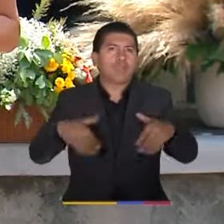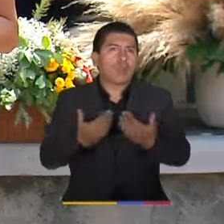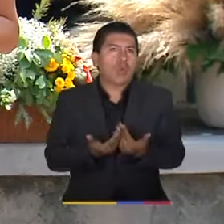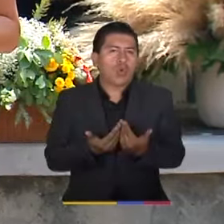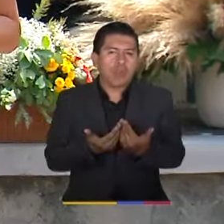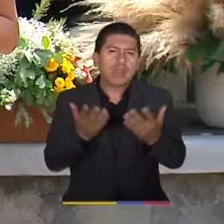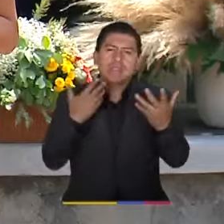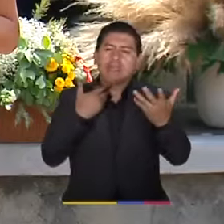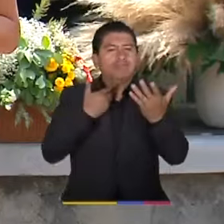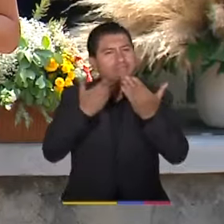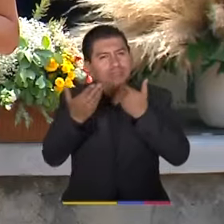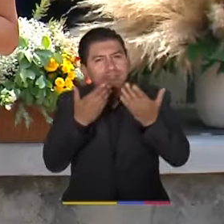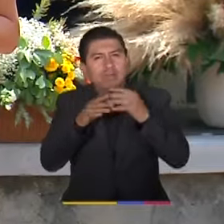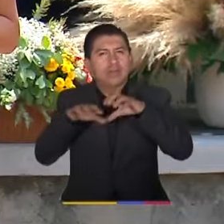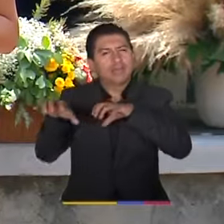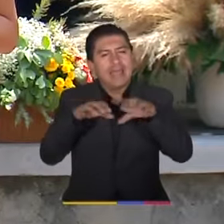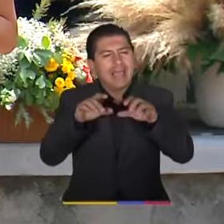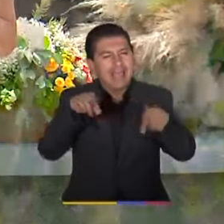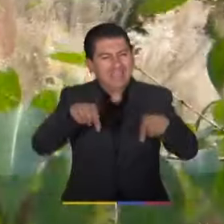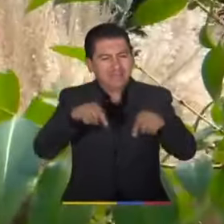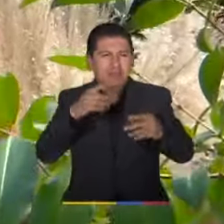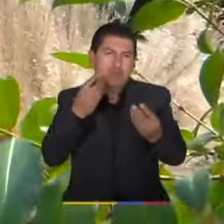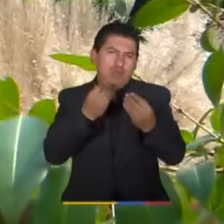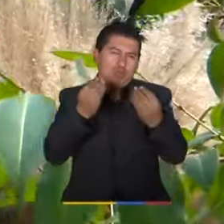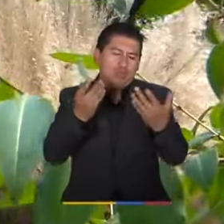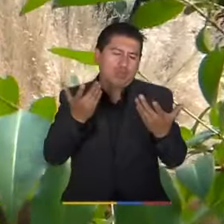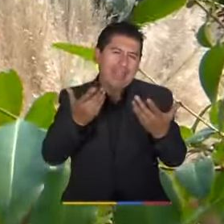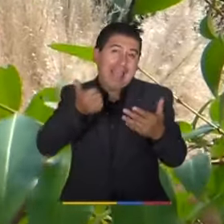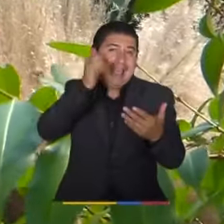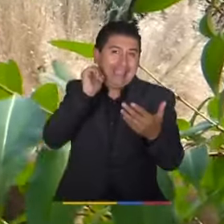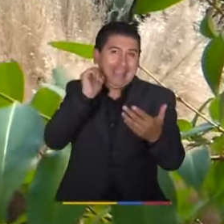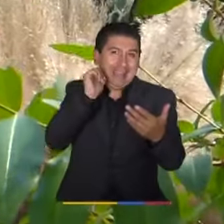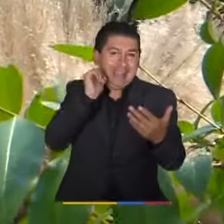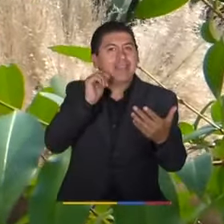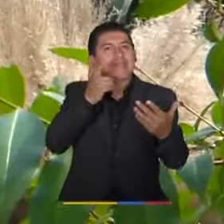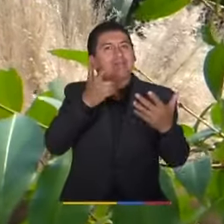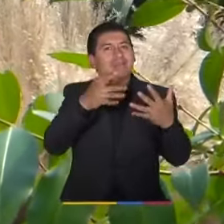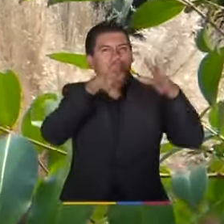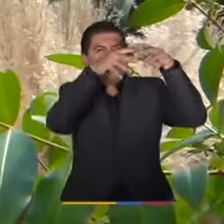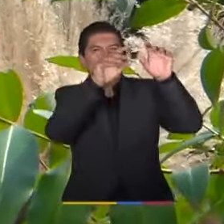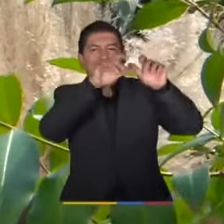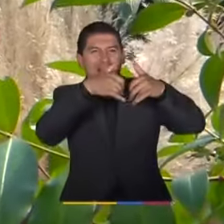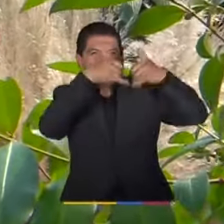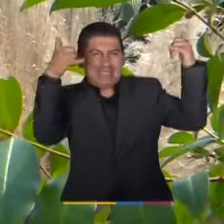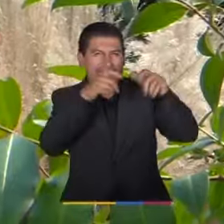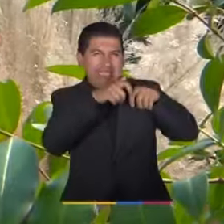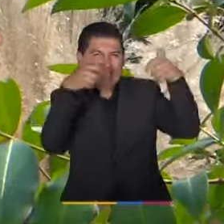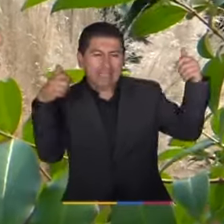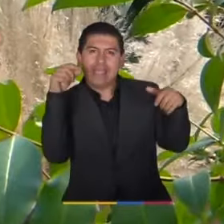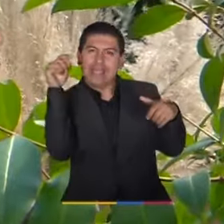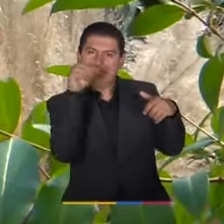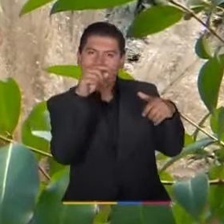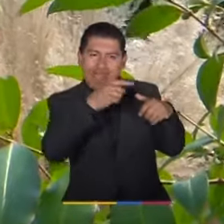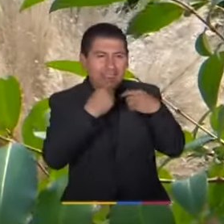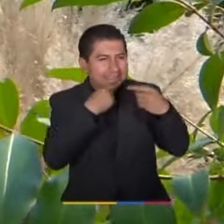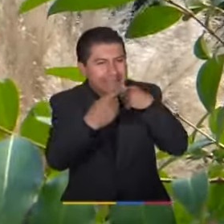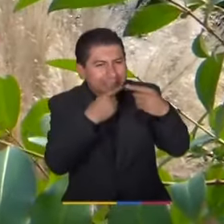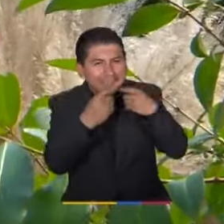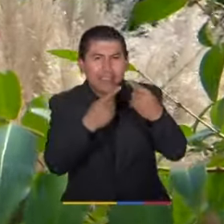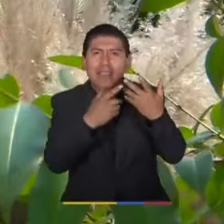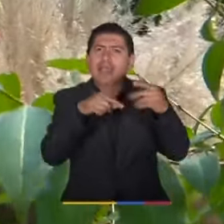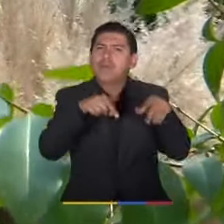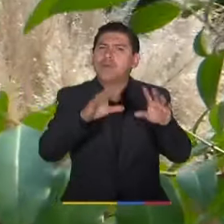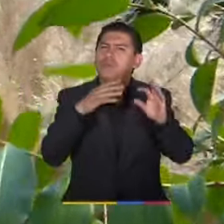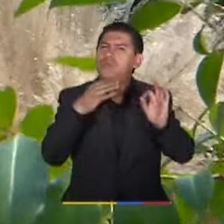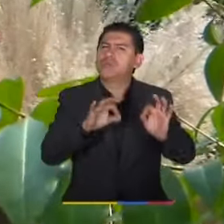diferentes espacios de acá, de Cuenca. Por ejemplo, ayer estuvo en el Mall del Río, donde se dio esta